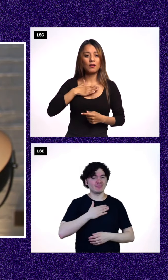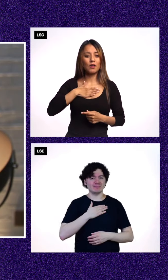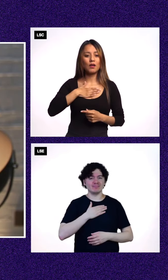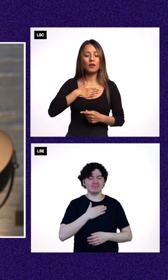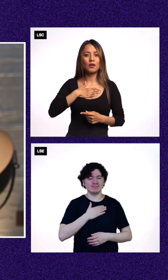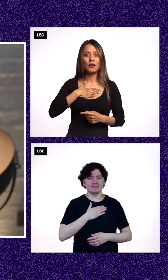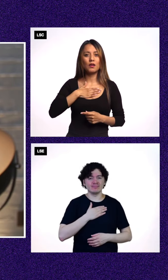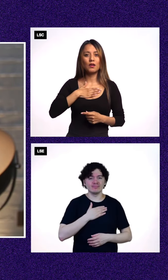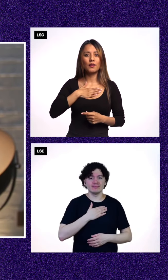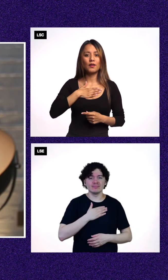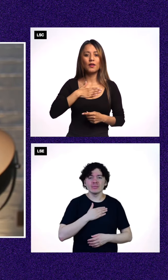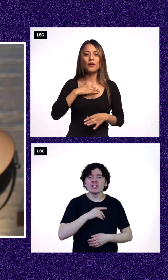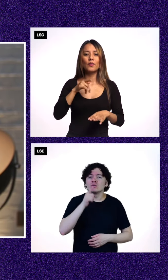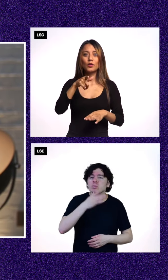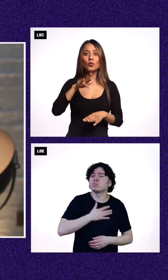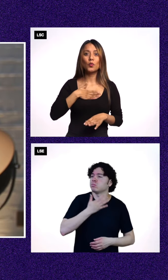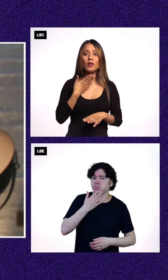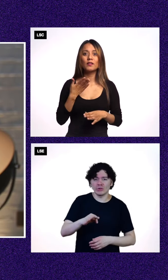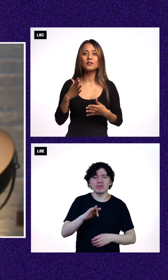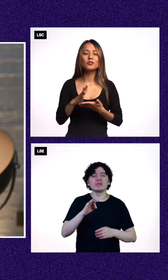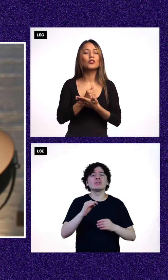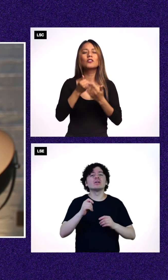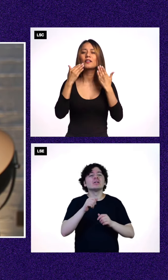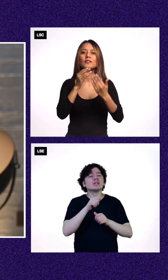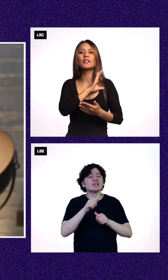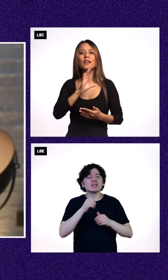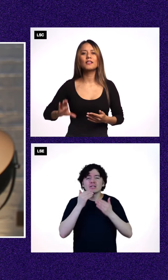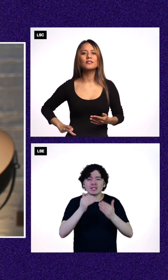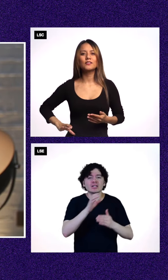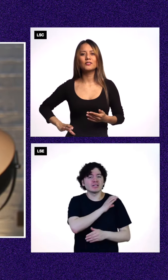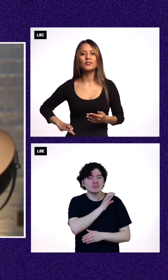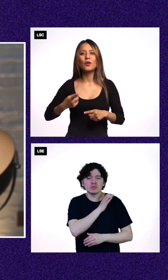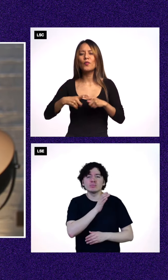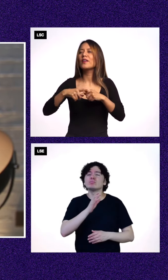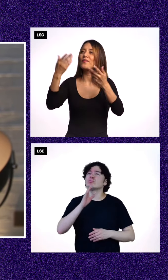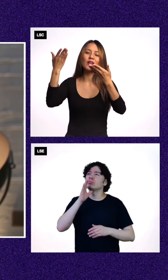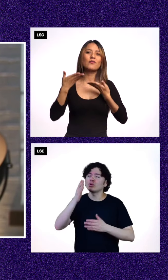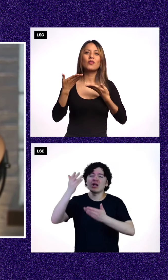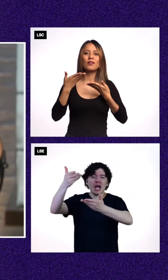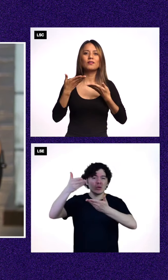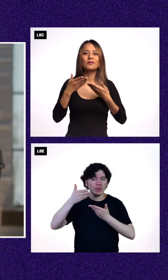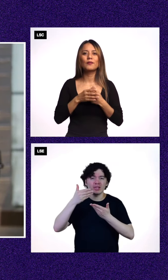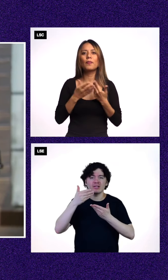capaz de hacerlo. Todo lo puedo en Cristo que me fortalece. Así que